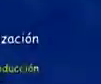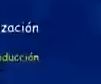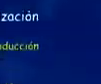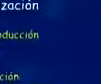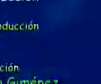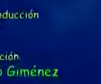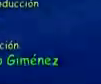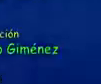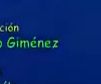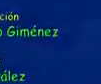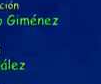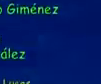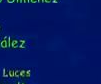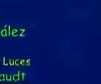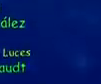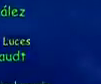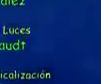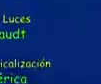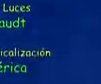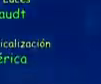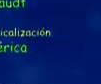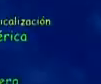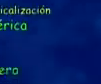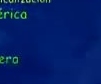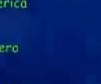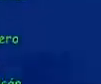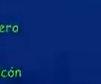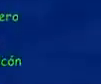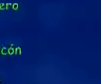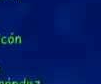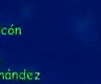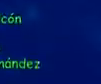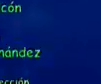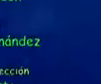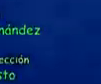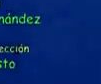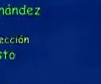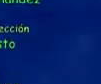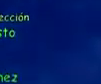y recuerda, y mi amiguita también. Siempre contigo. Junto a tu programa